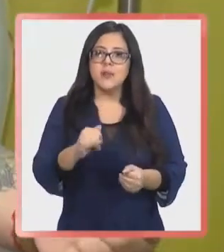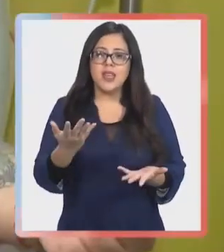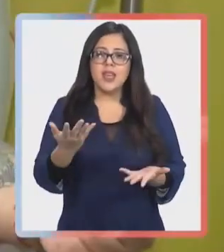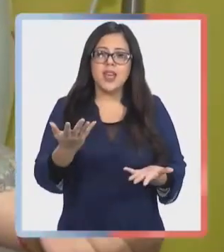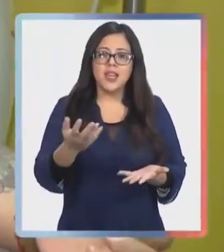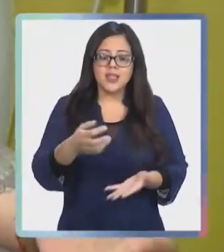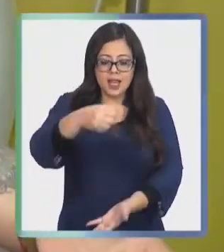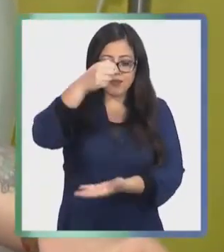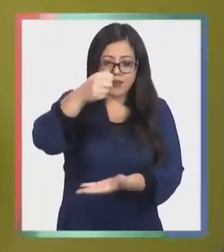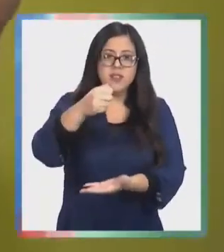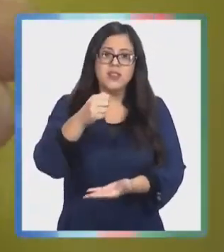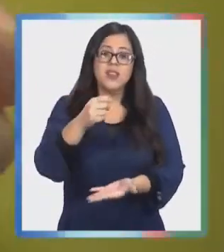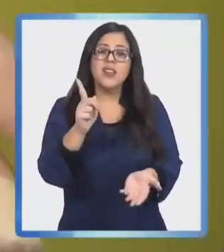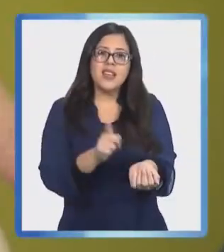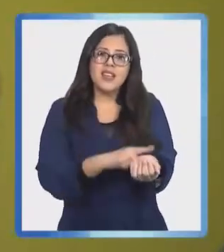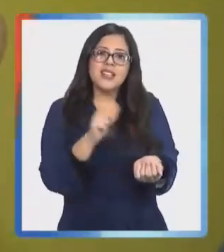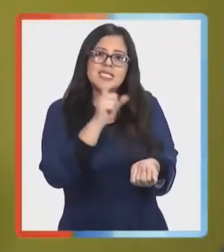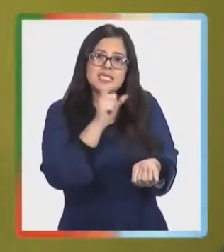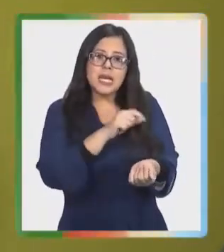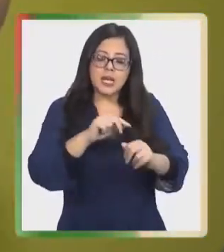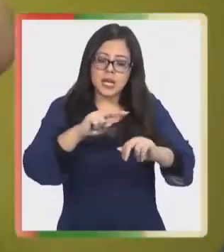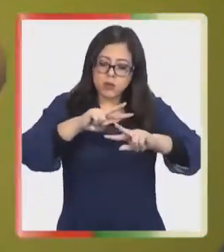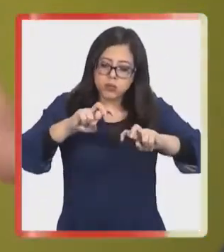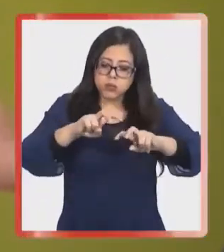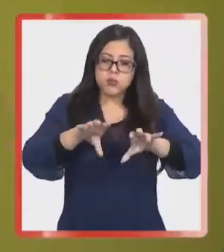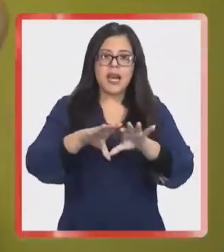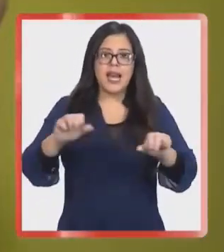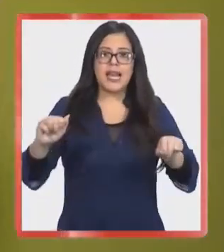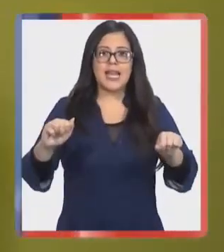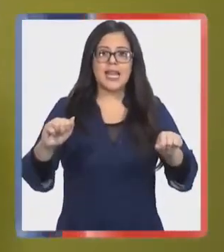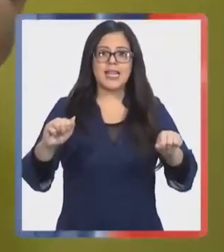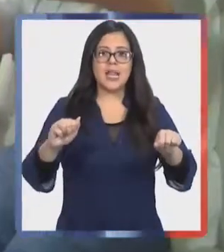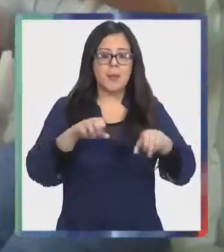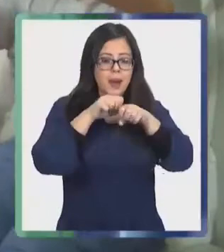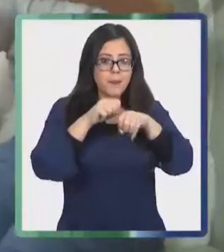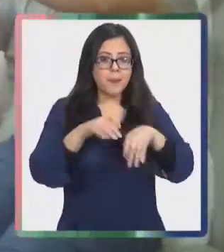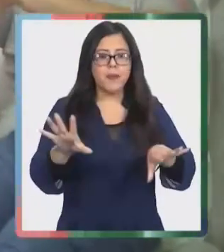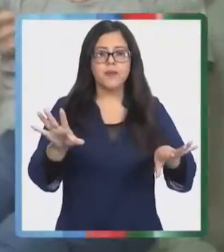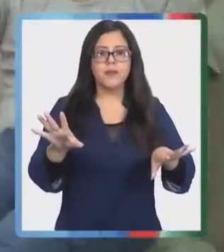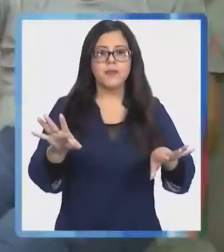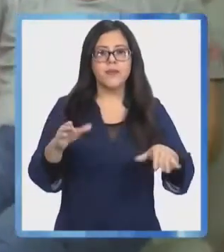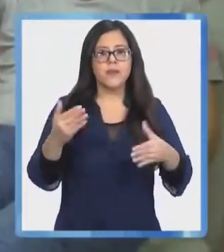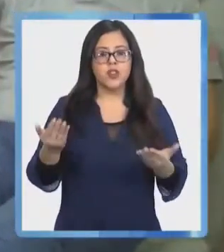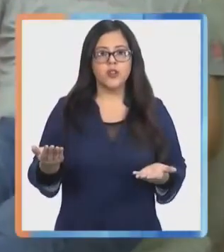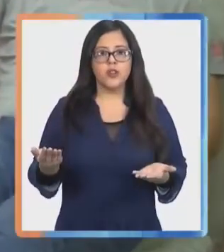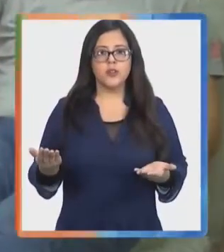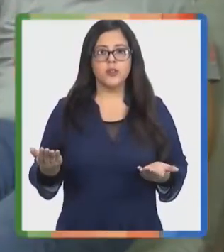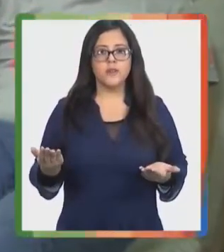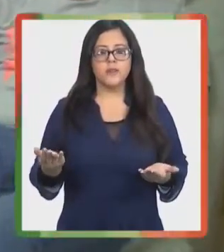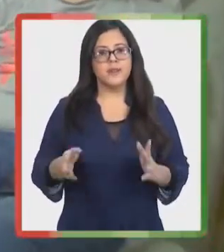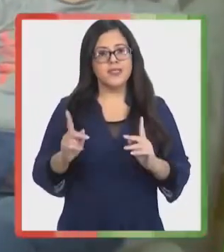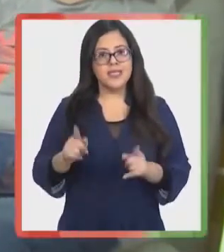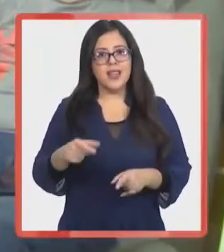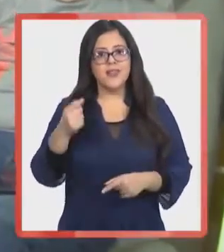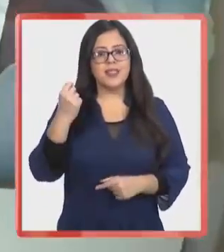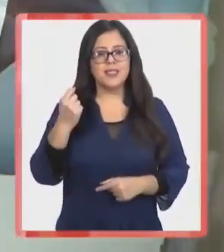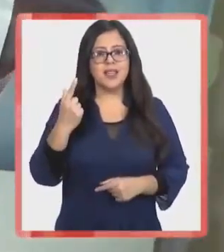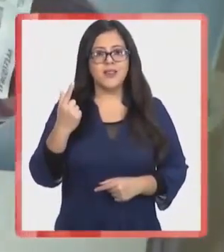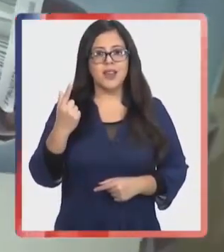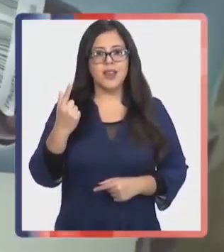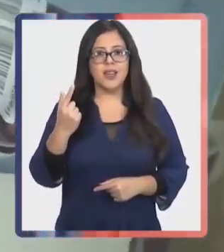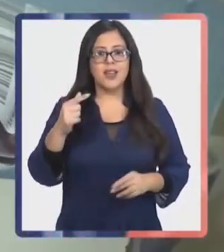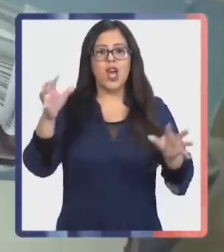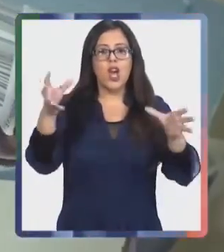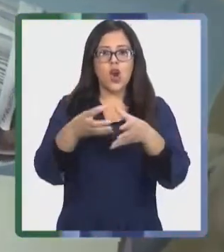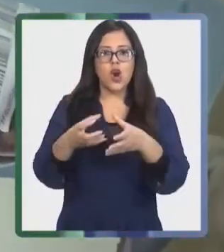necesitamos siempre tener una sangre que esté estudiada, lista para ser distribuida. Entonces debe